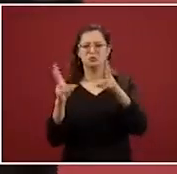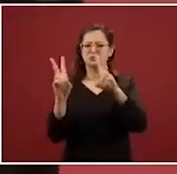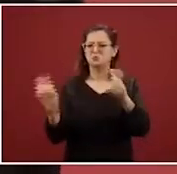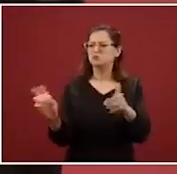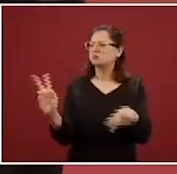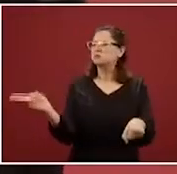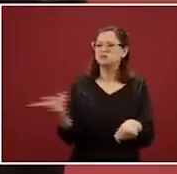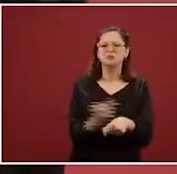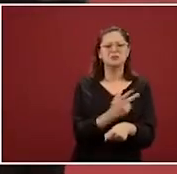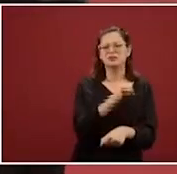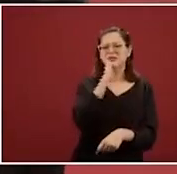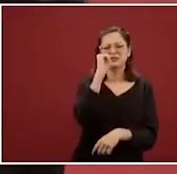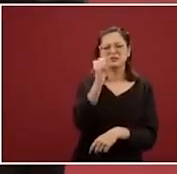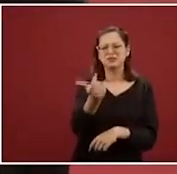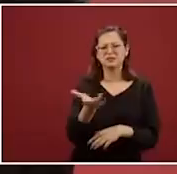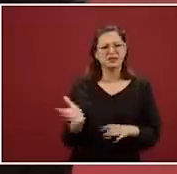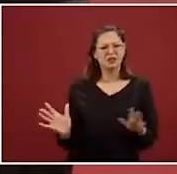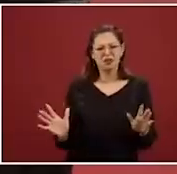nada,